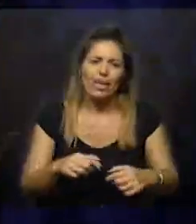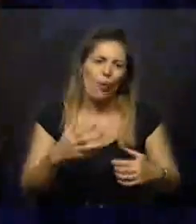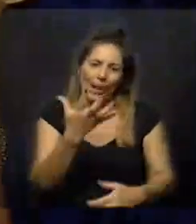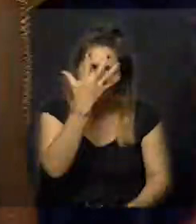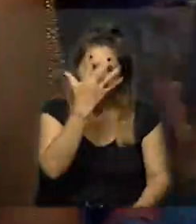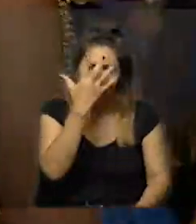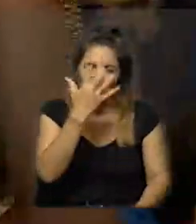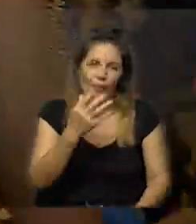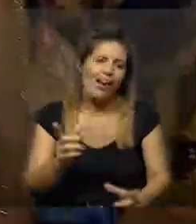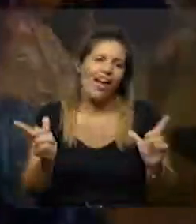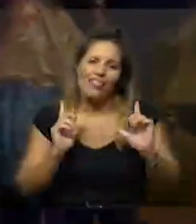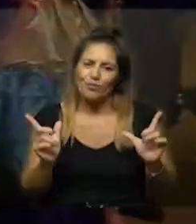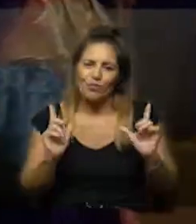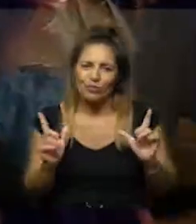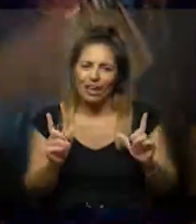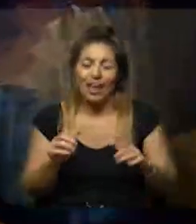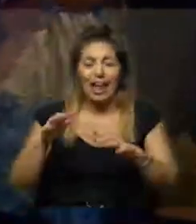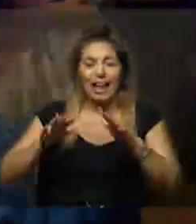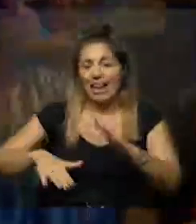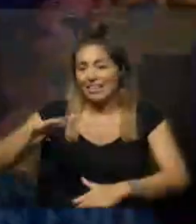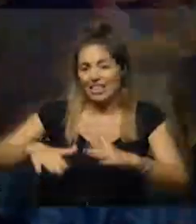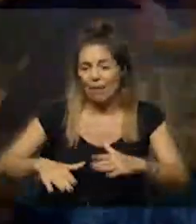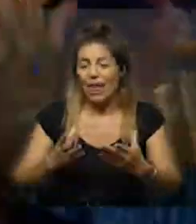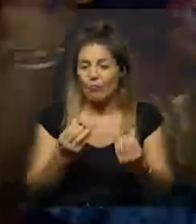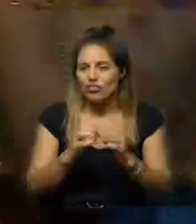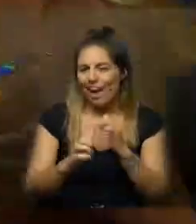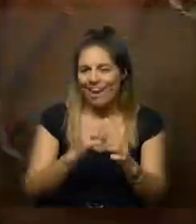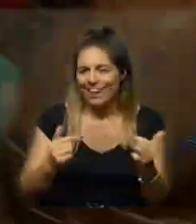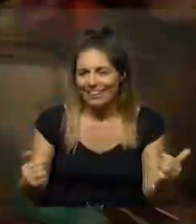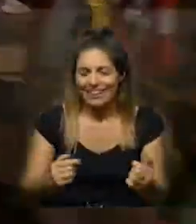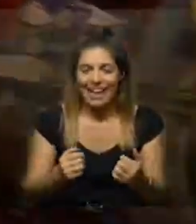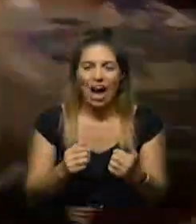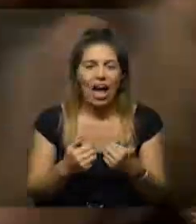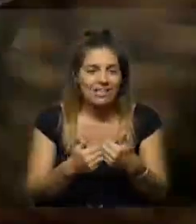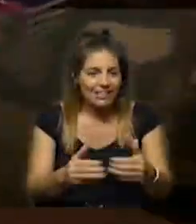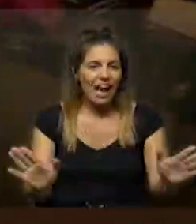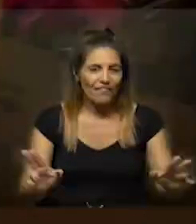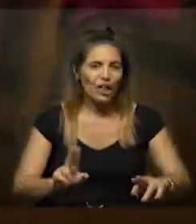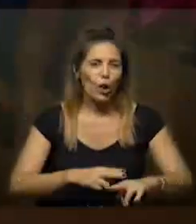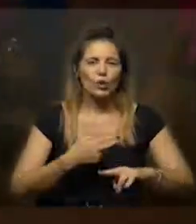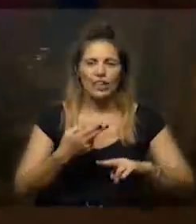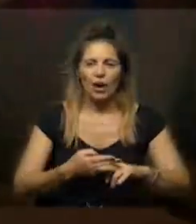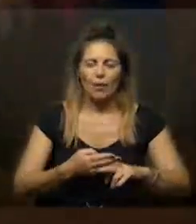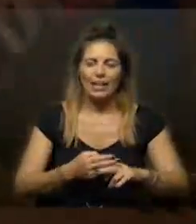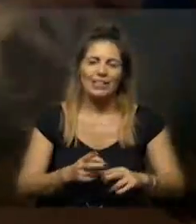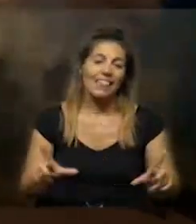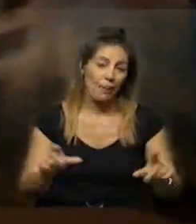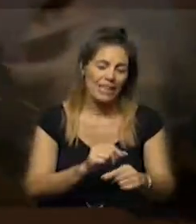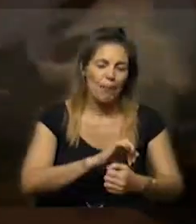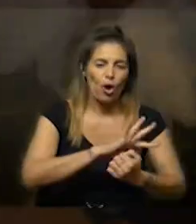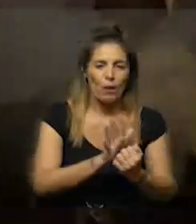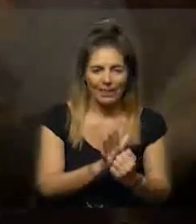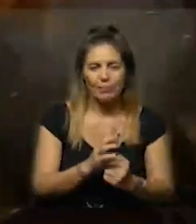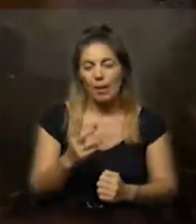carnaval a disfrutar, unas llamadas que para mí va a haber mucha energía, se vuelven a abrir y pasamos la pandemia después de